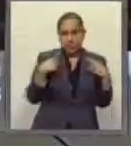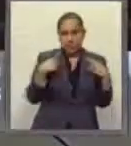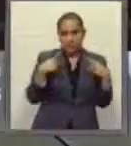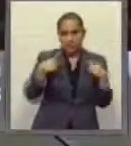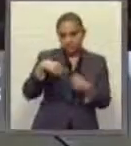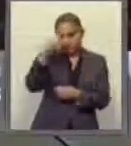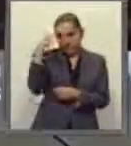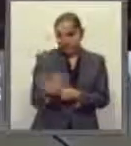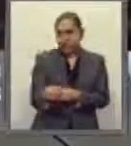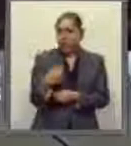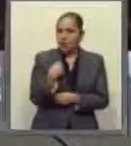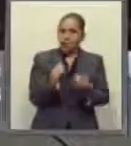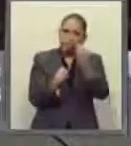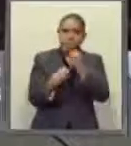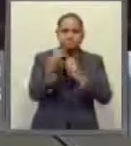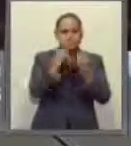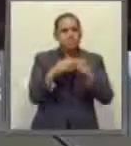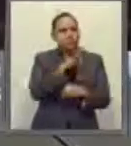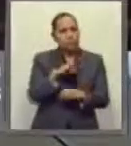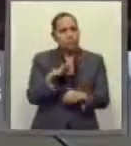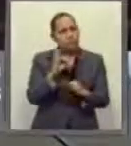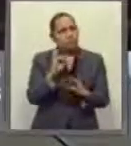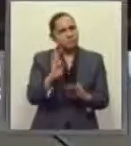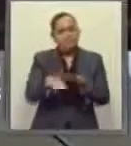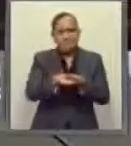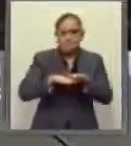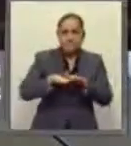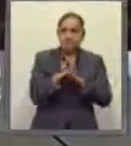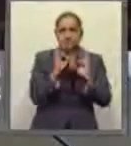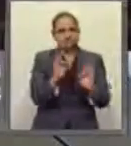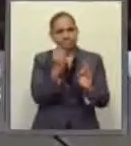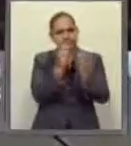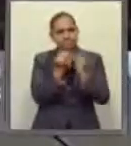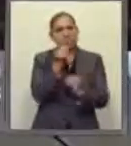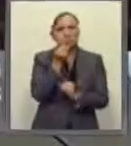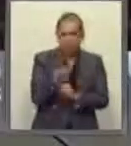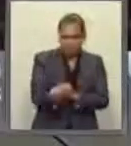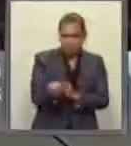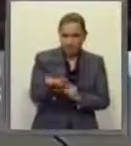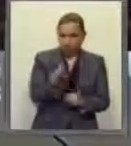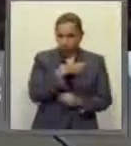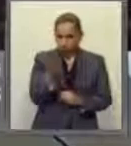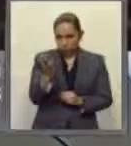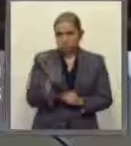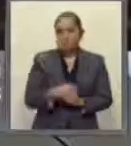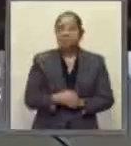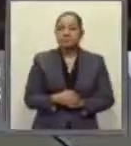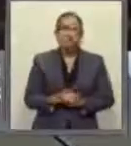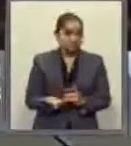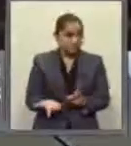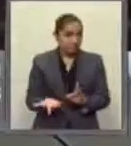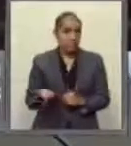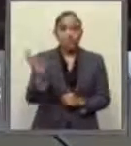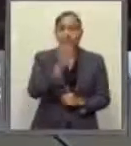gocen de una alimentación básica y digna no y en ese sentido si